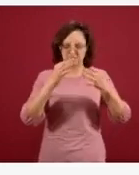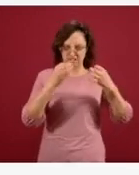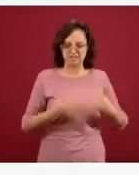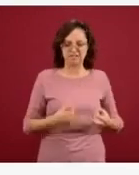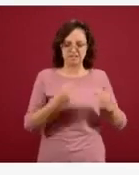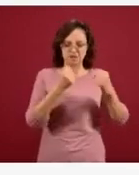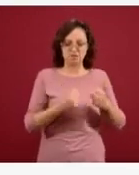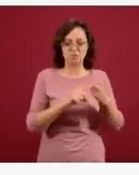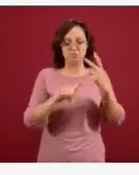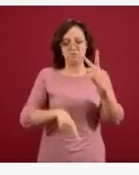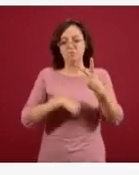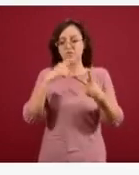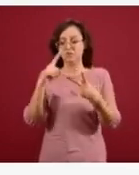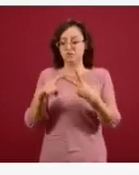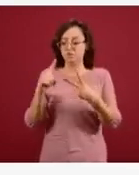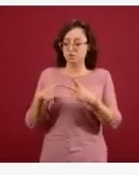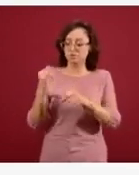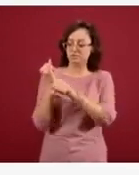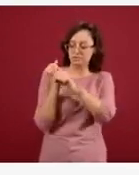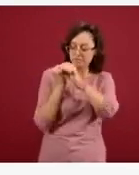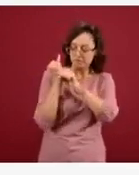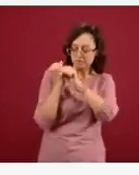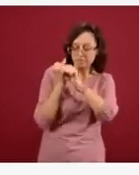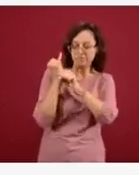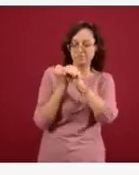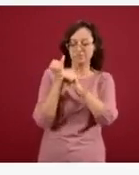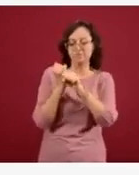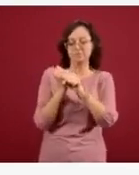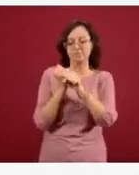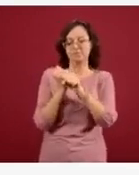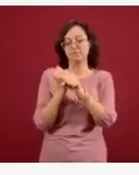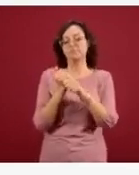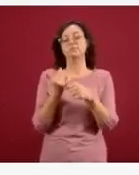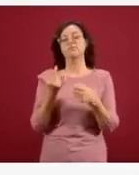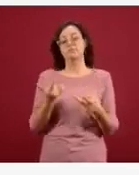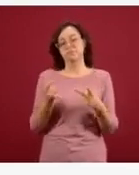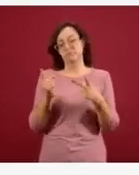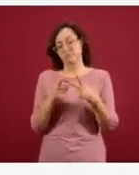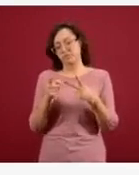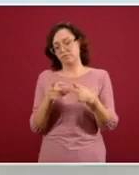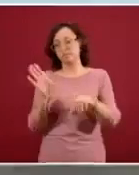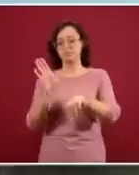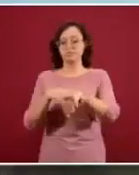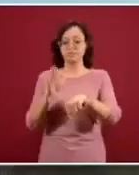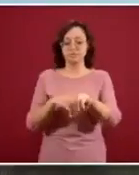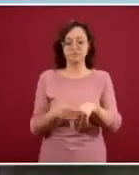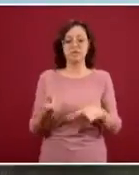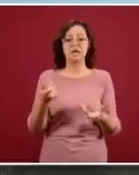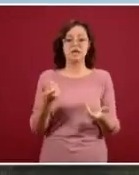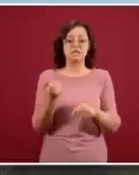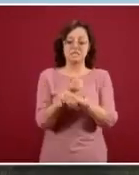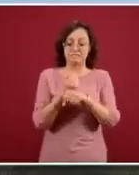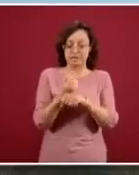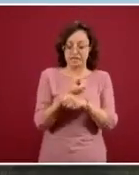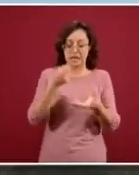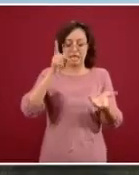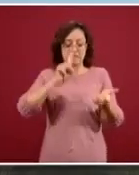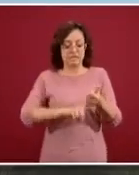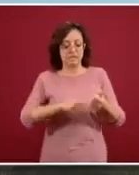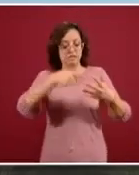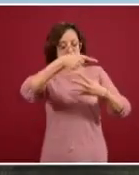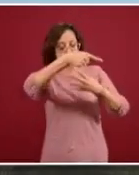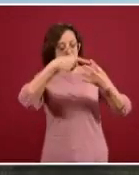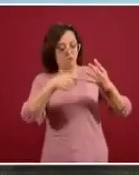los protocolos de investigación. Y referente hago este llamado al uso de plasma convaleciente para atención de